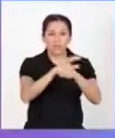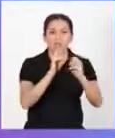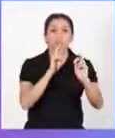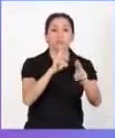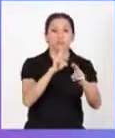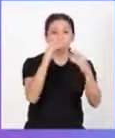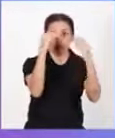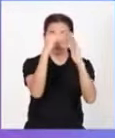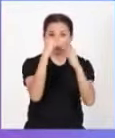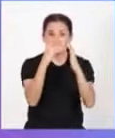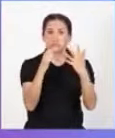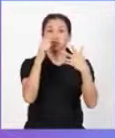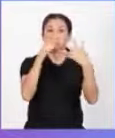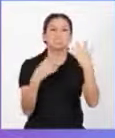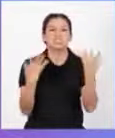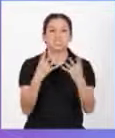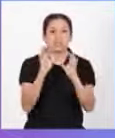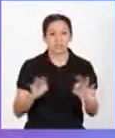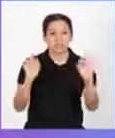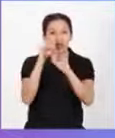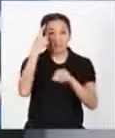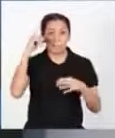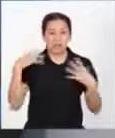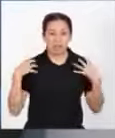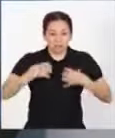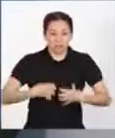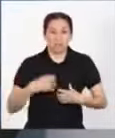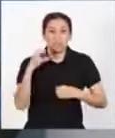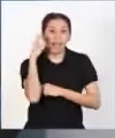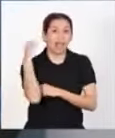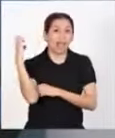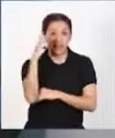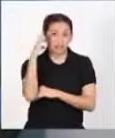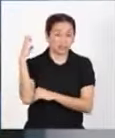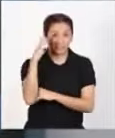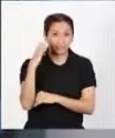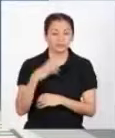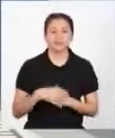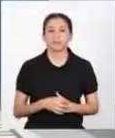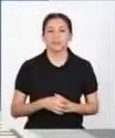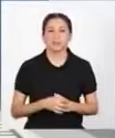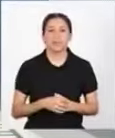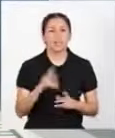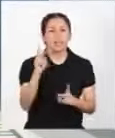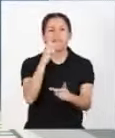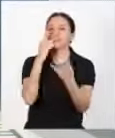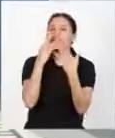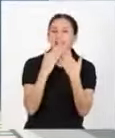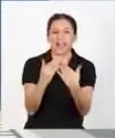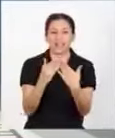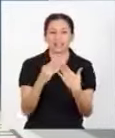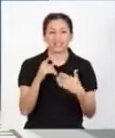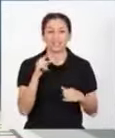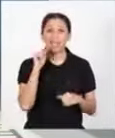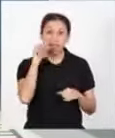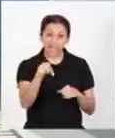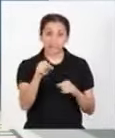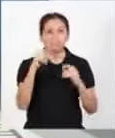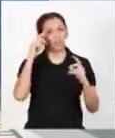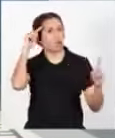las cosas que debe venir en la mochila de emergencia. ¡Gracias, Maka! ¡Ja, ¡Ese es